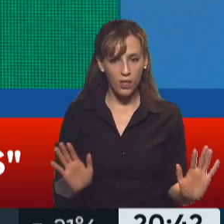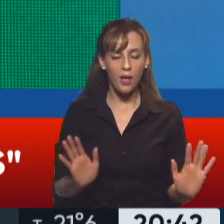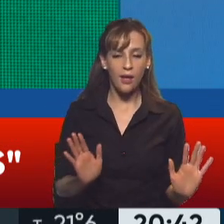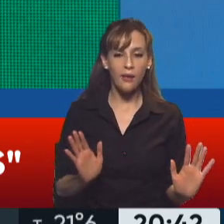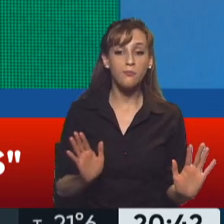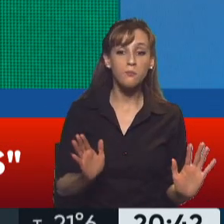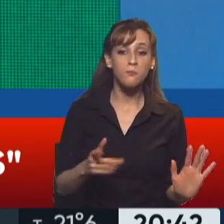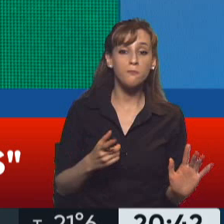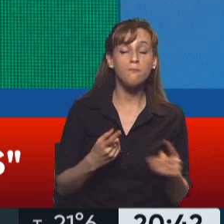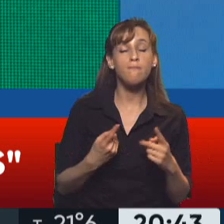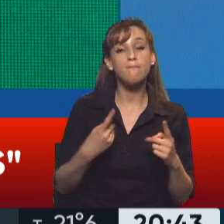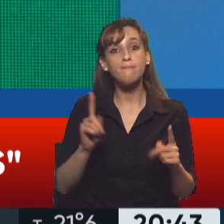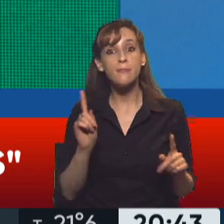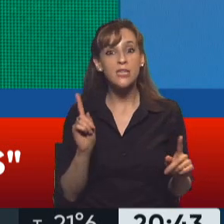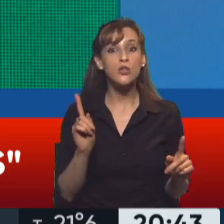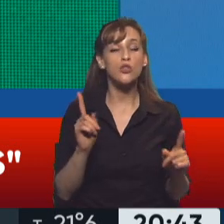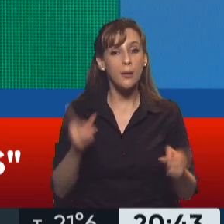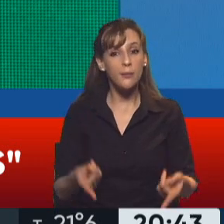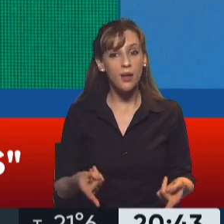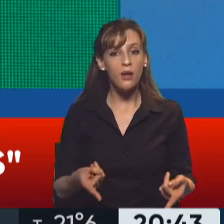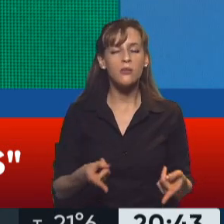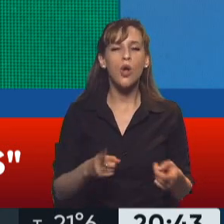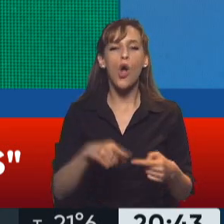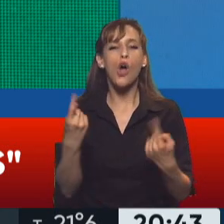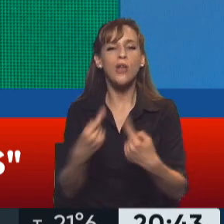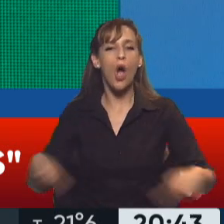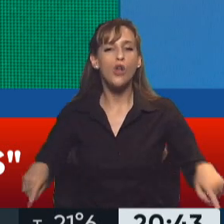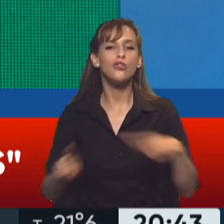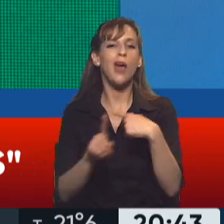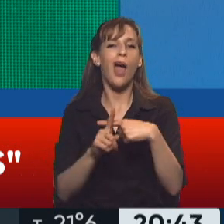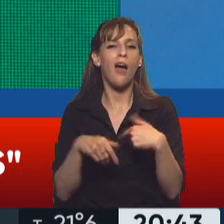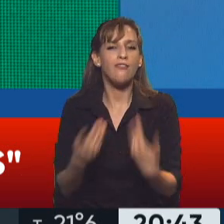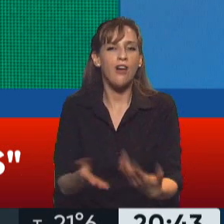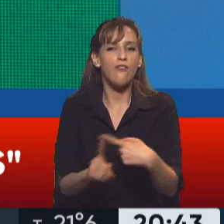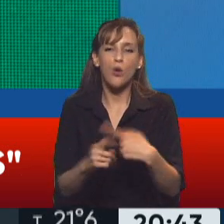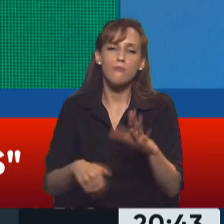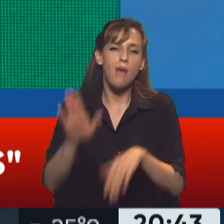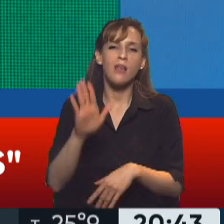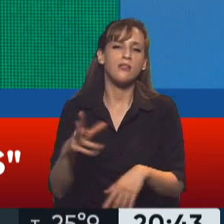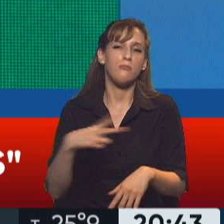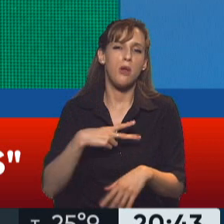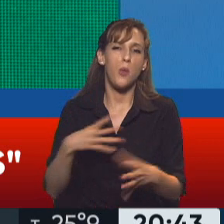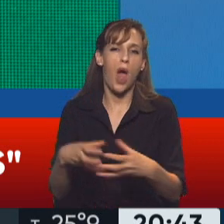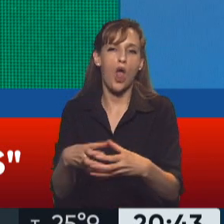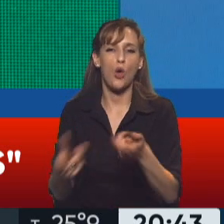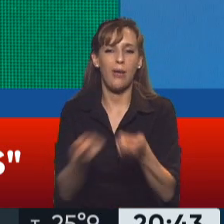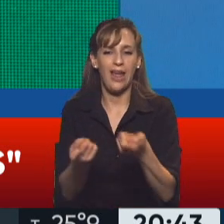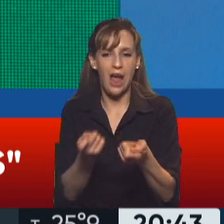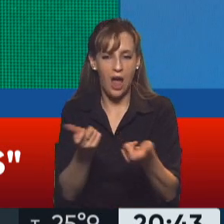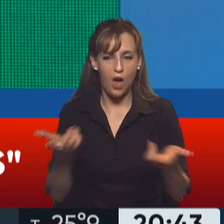limitadas y toda otra serie de atribuciones permanecen en el sector privado, en el mercado, en